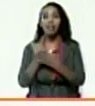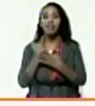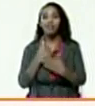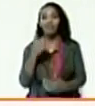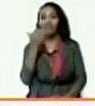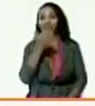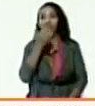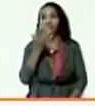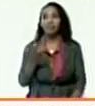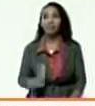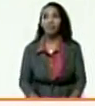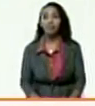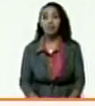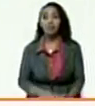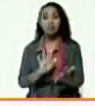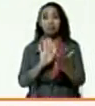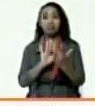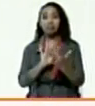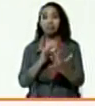Si no está conectada.